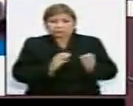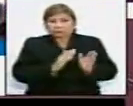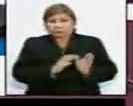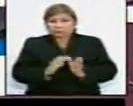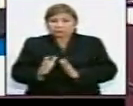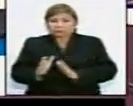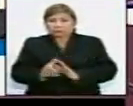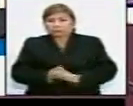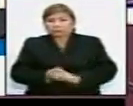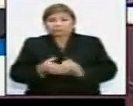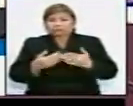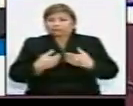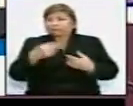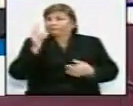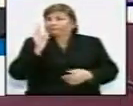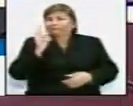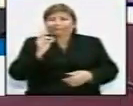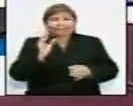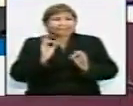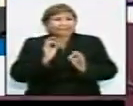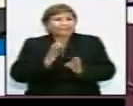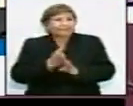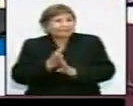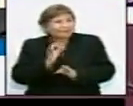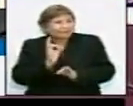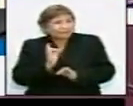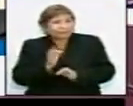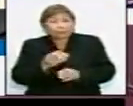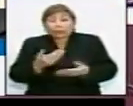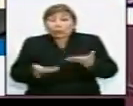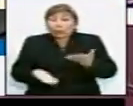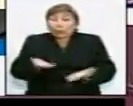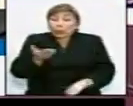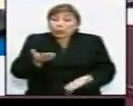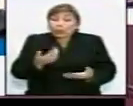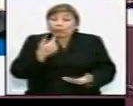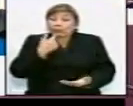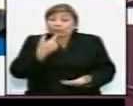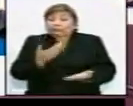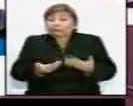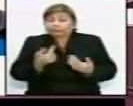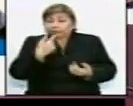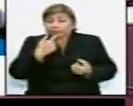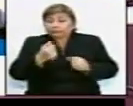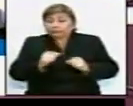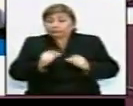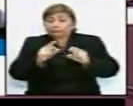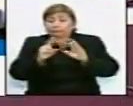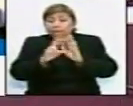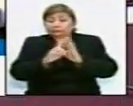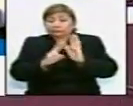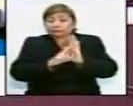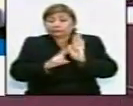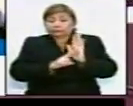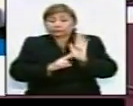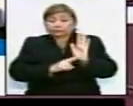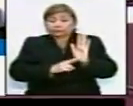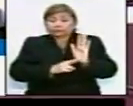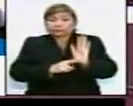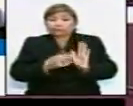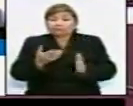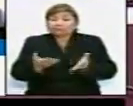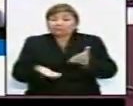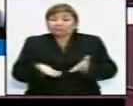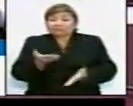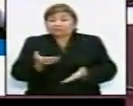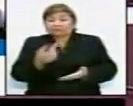tiene un proceso de inscripción. Justamente el supuesto que usted ha mencionado es el que estamos tramitando en el reglamento, porque bajo los supuestos